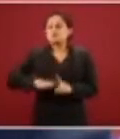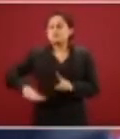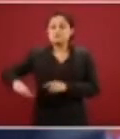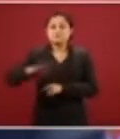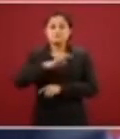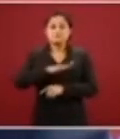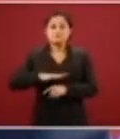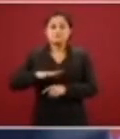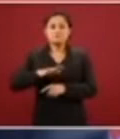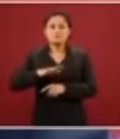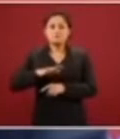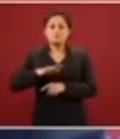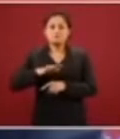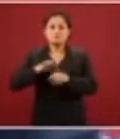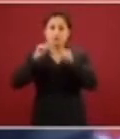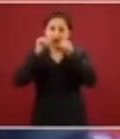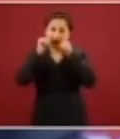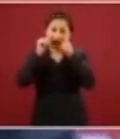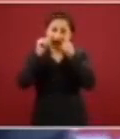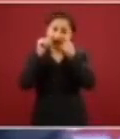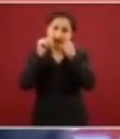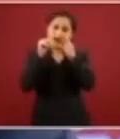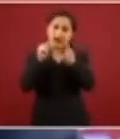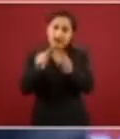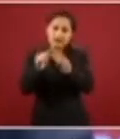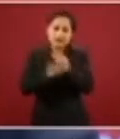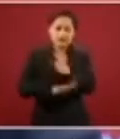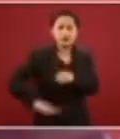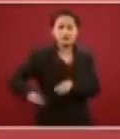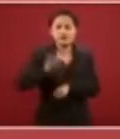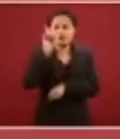de garantizar la seguridad de las mujeres.